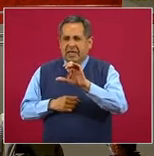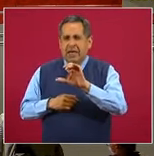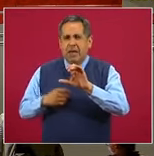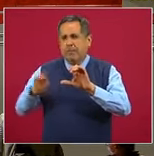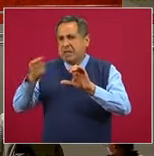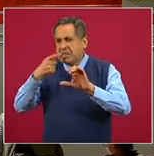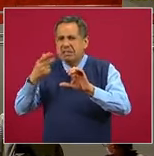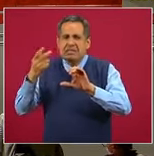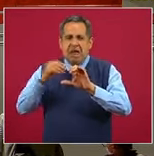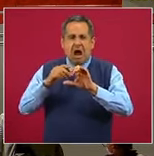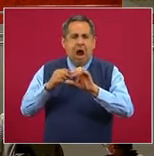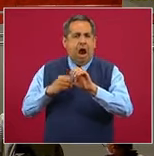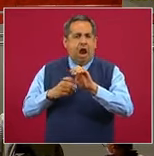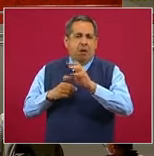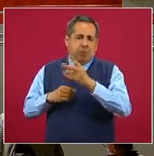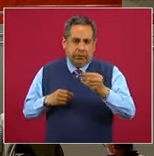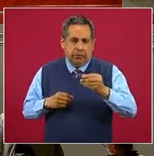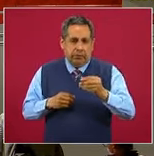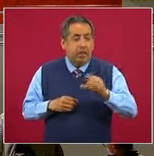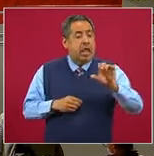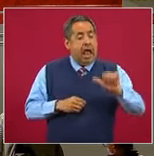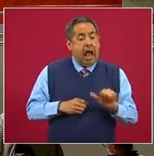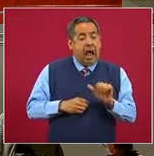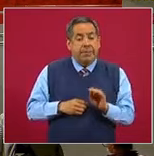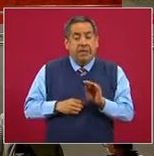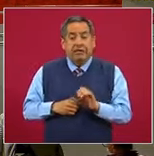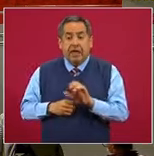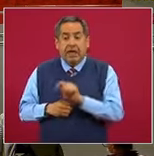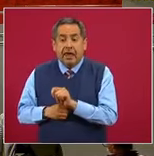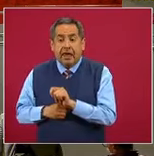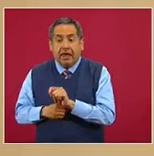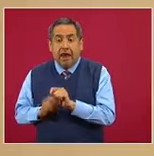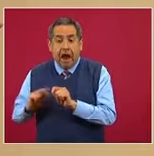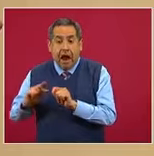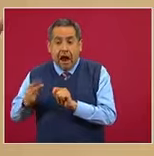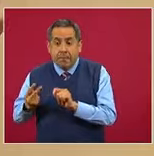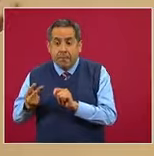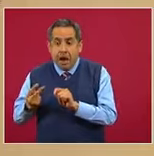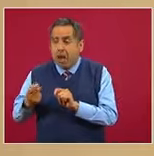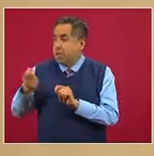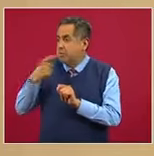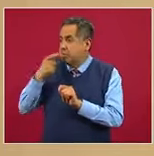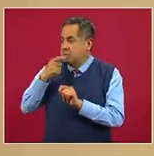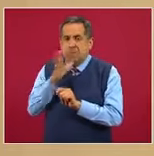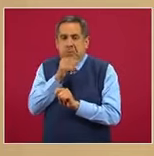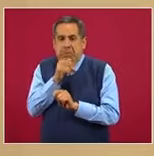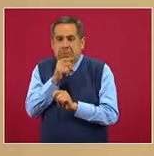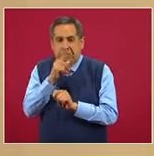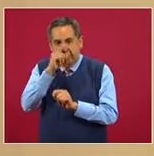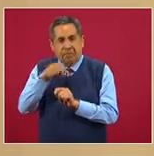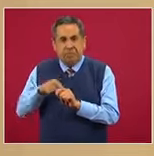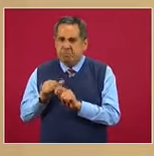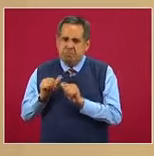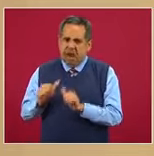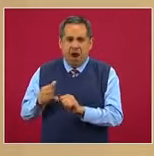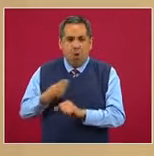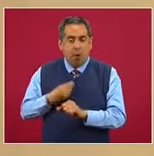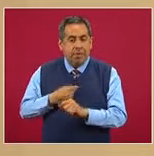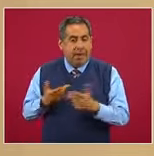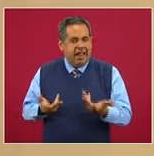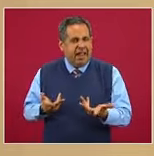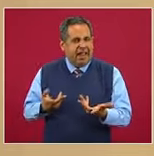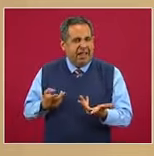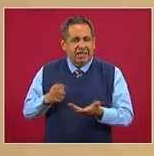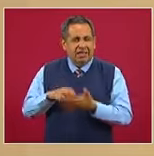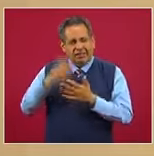los Eltamivir, al Tamiflu que se vende en las farmacias. Estos cambios, estos marcadores